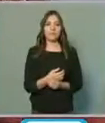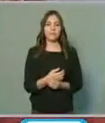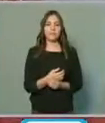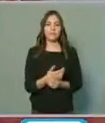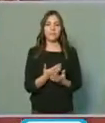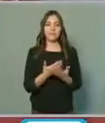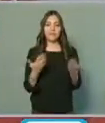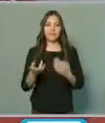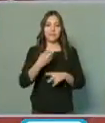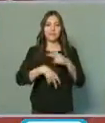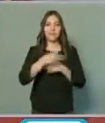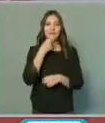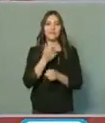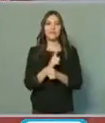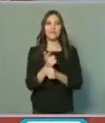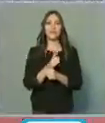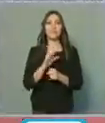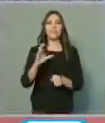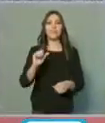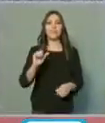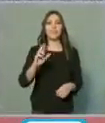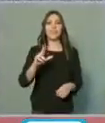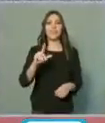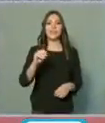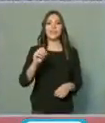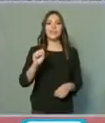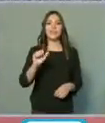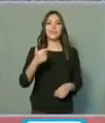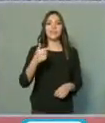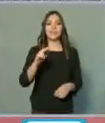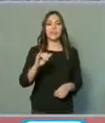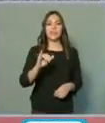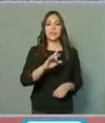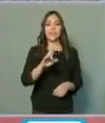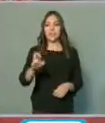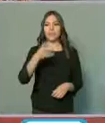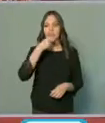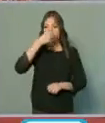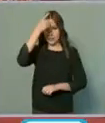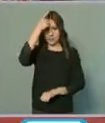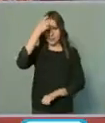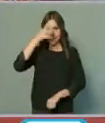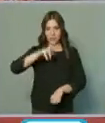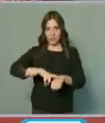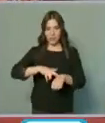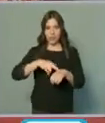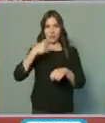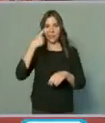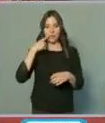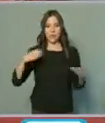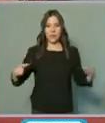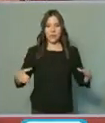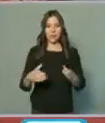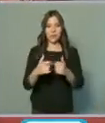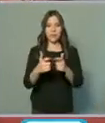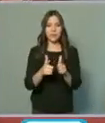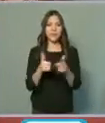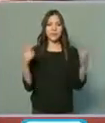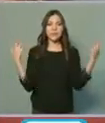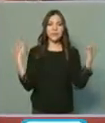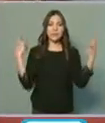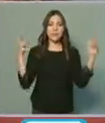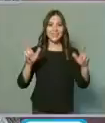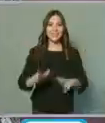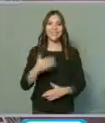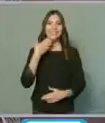para ello está aquí con nosotros el licenciado Carlos Aguirre Marín, que él es director de la Alianza de Maestros. ¿Cómo estás? Muchas gracias, muy bien, gracias. ¿Qué tal? Bienvenido, Carlos.